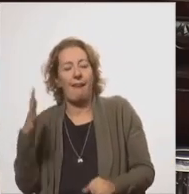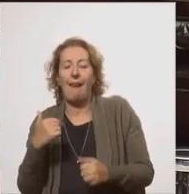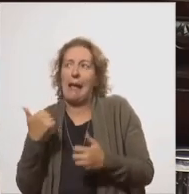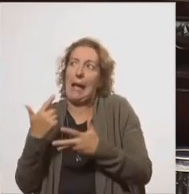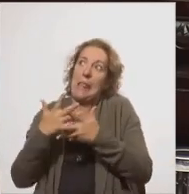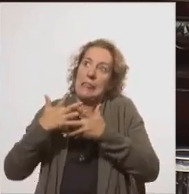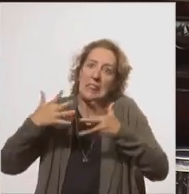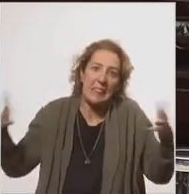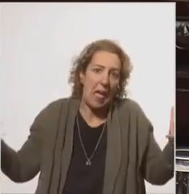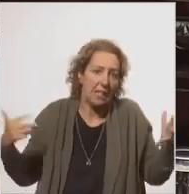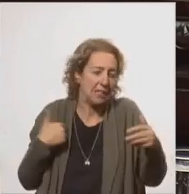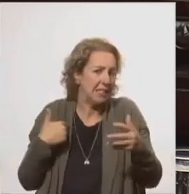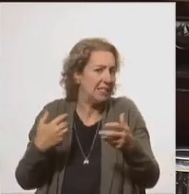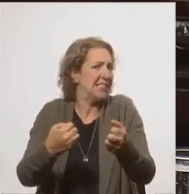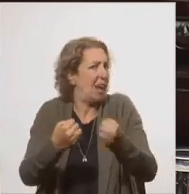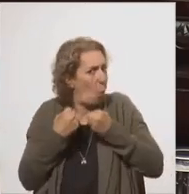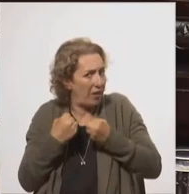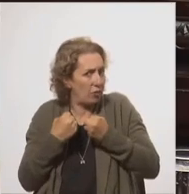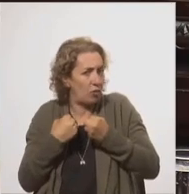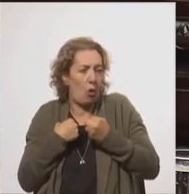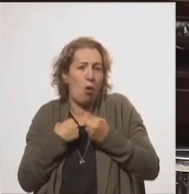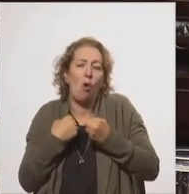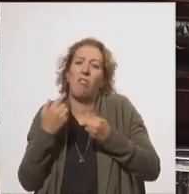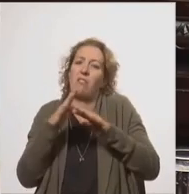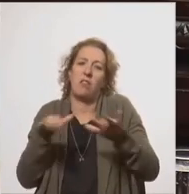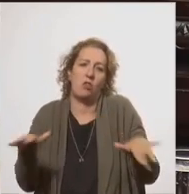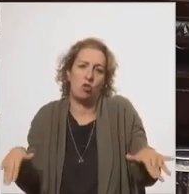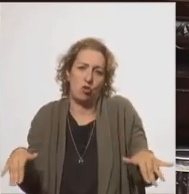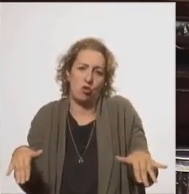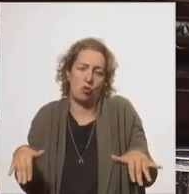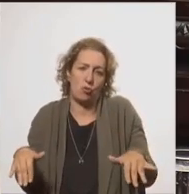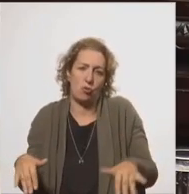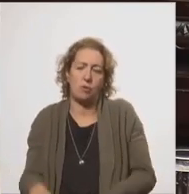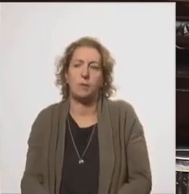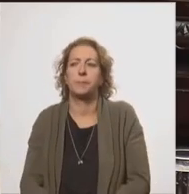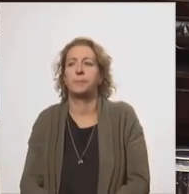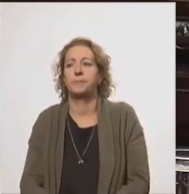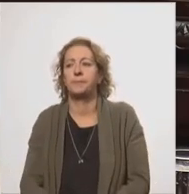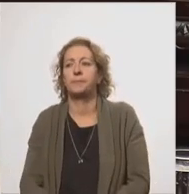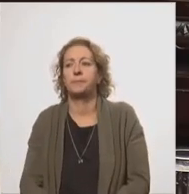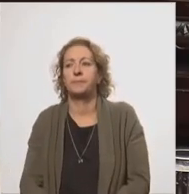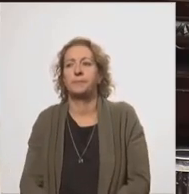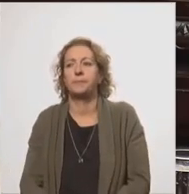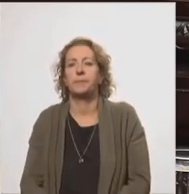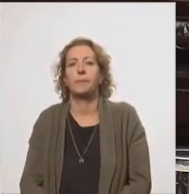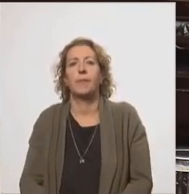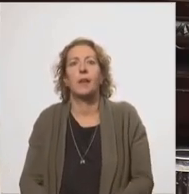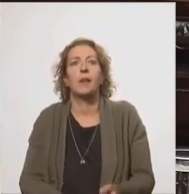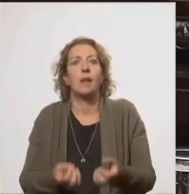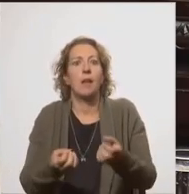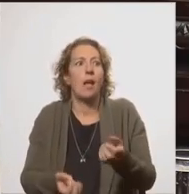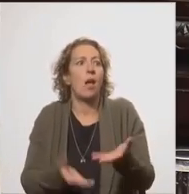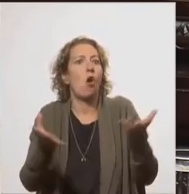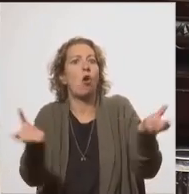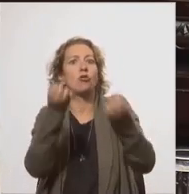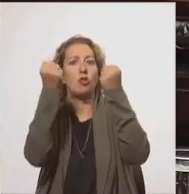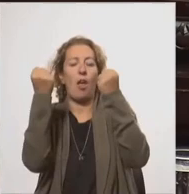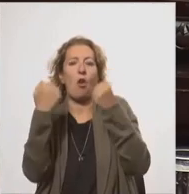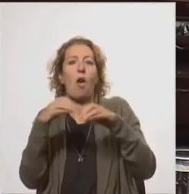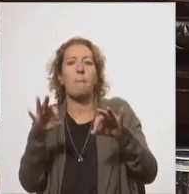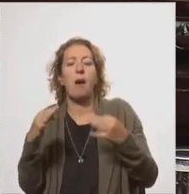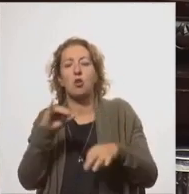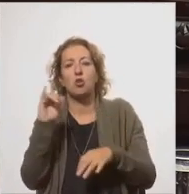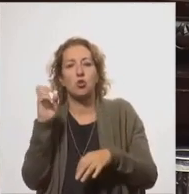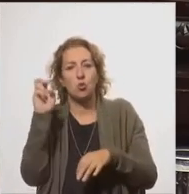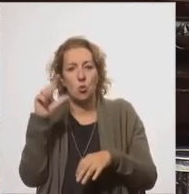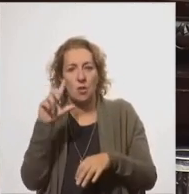del secuestro y la apropiación de niños. La aparición de los hermanos Julien abrió esperanzas, renovó